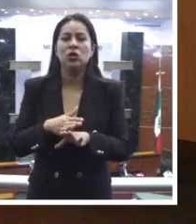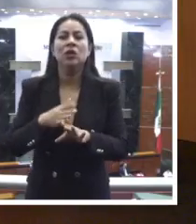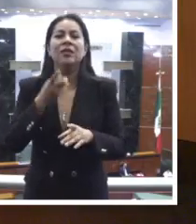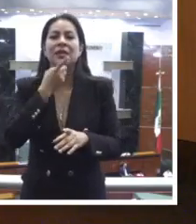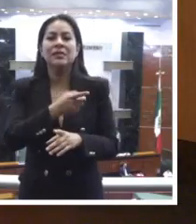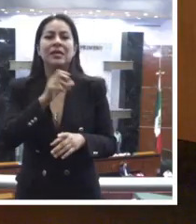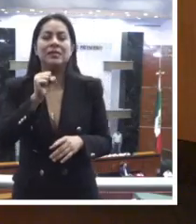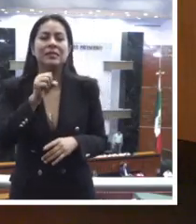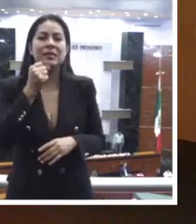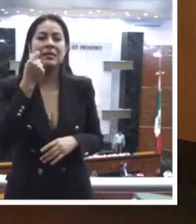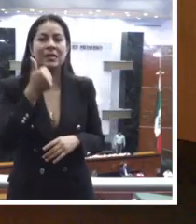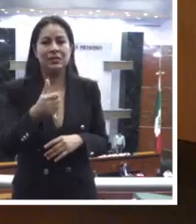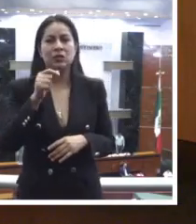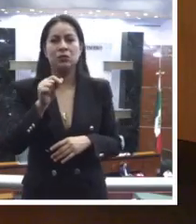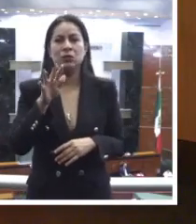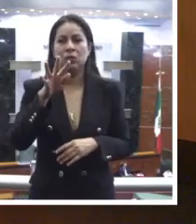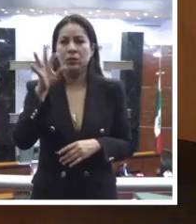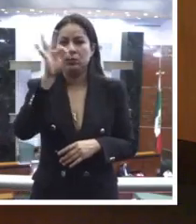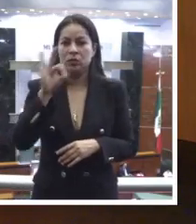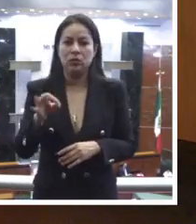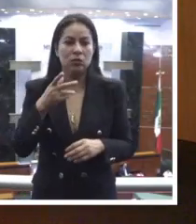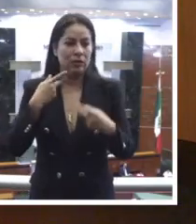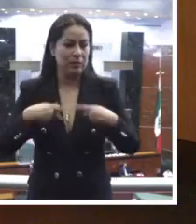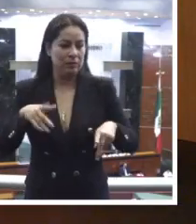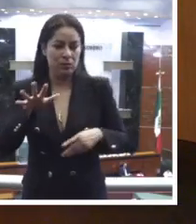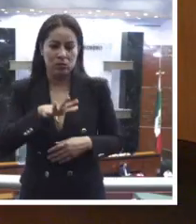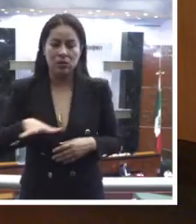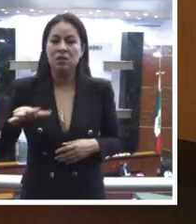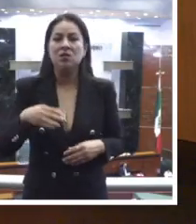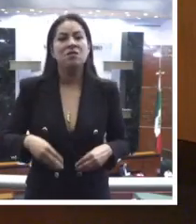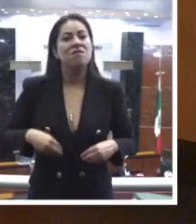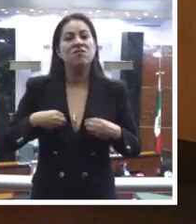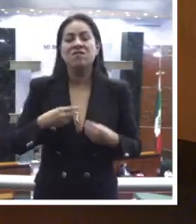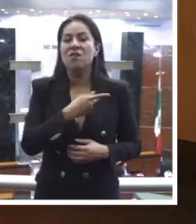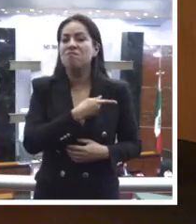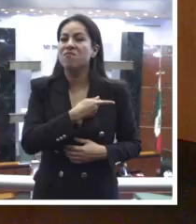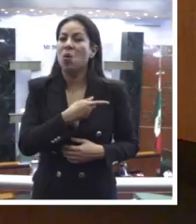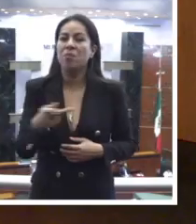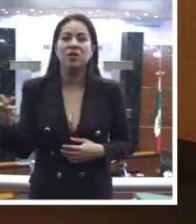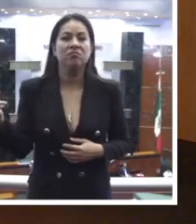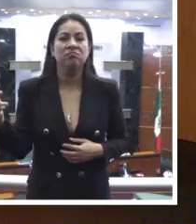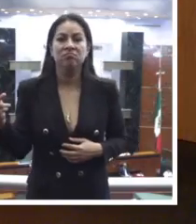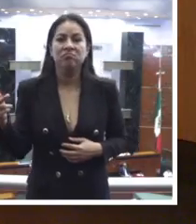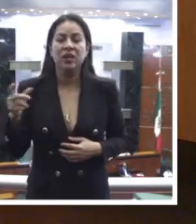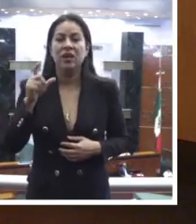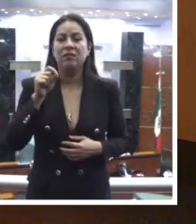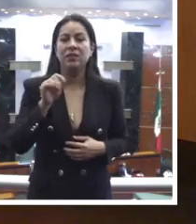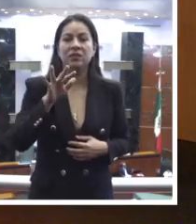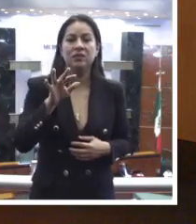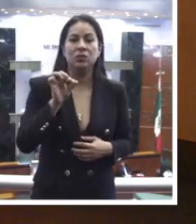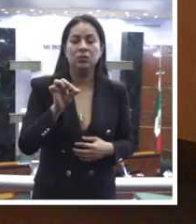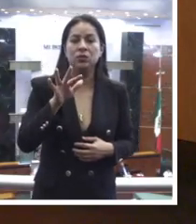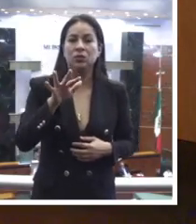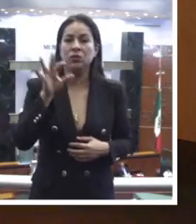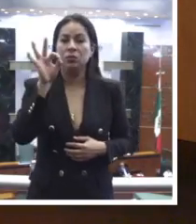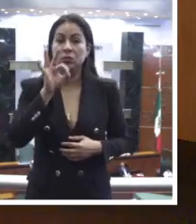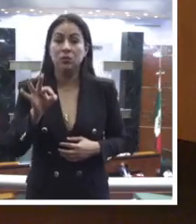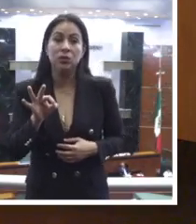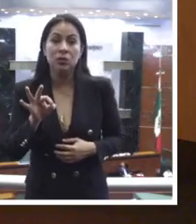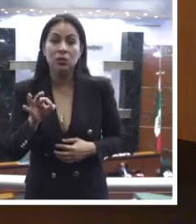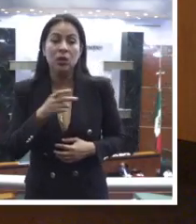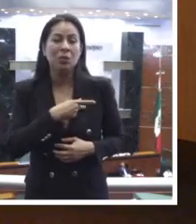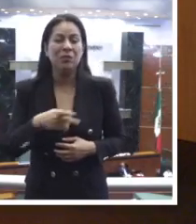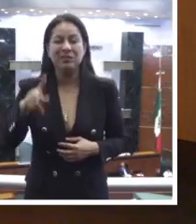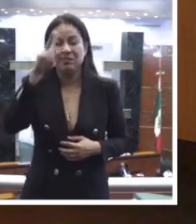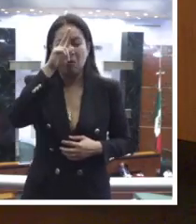el 66.4% de los guerrerenses vive en situación de pobreza y el 25.5% en